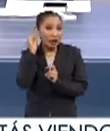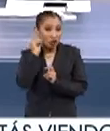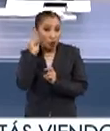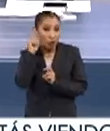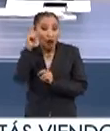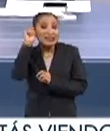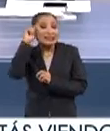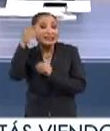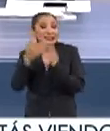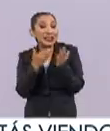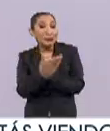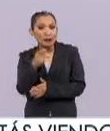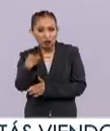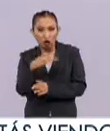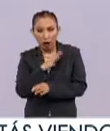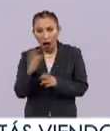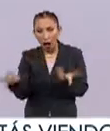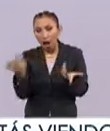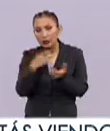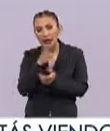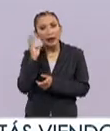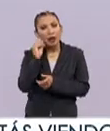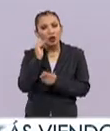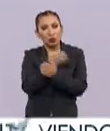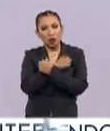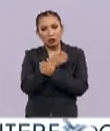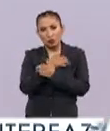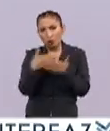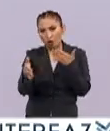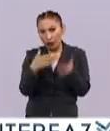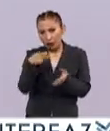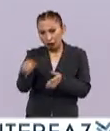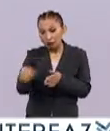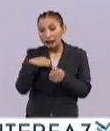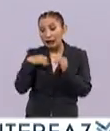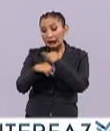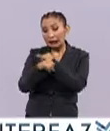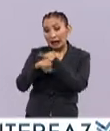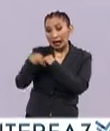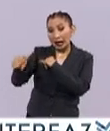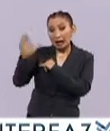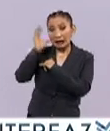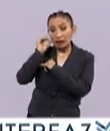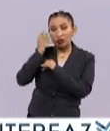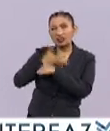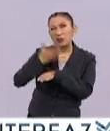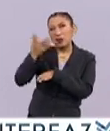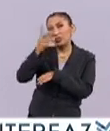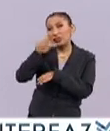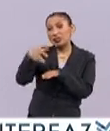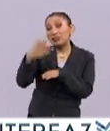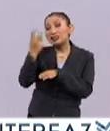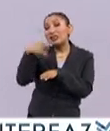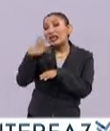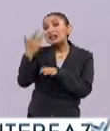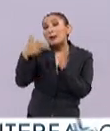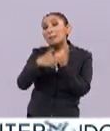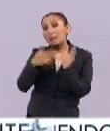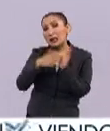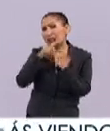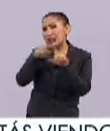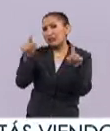de los servicios electrónicos de radioeducación contemporáneos, este portal eRadio, tenemos alrededor de 13,000 horas de